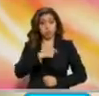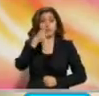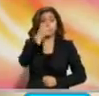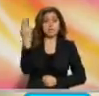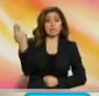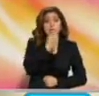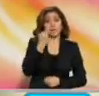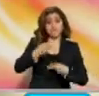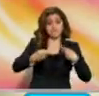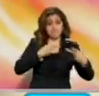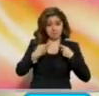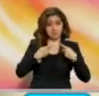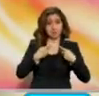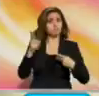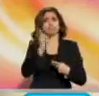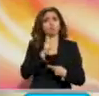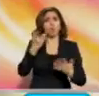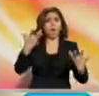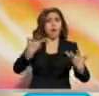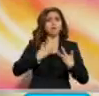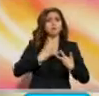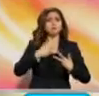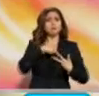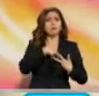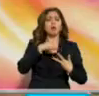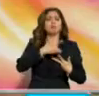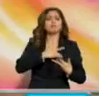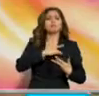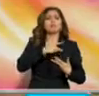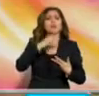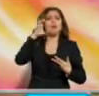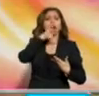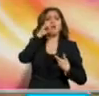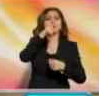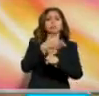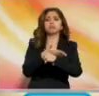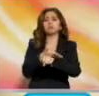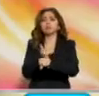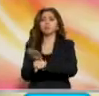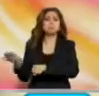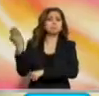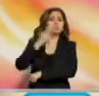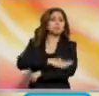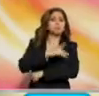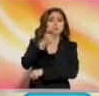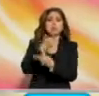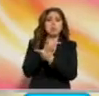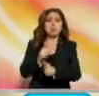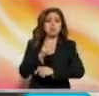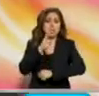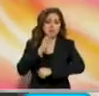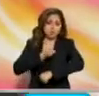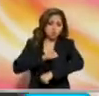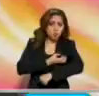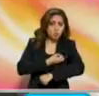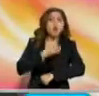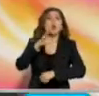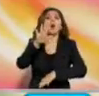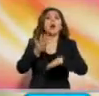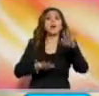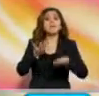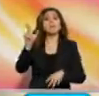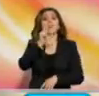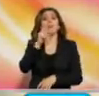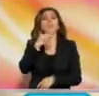de preparación, está lista para usarse y en cualquier momento. Entonces, Esto evita una contaminación que puede